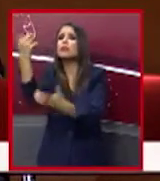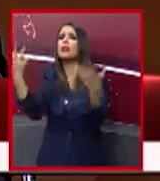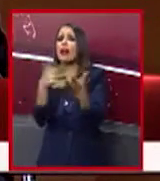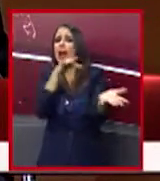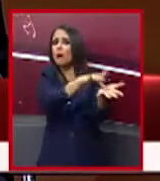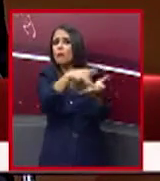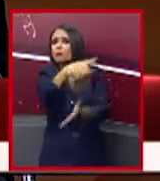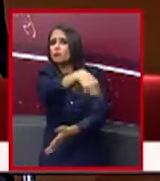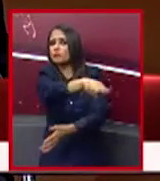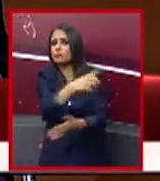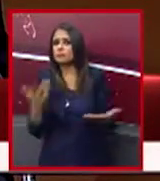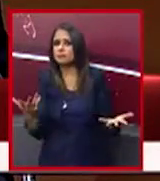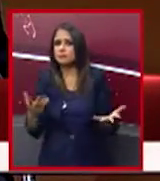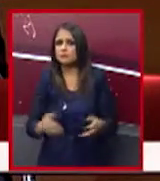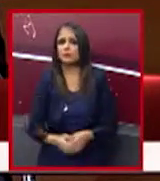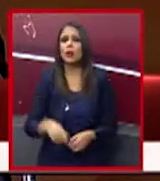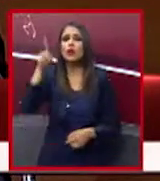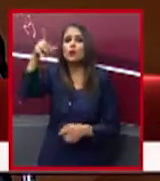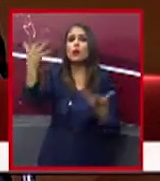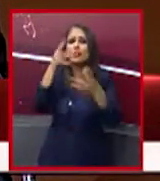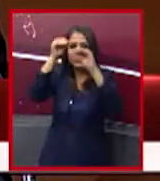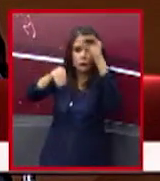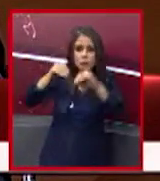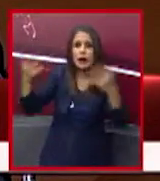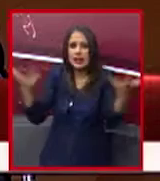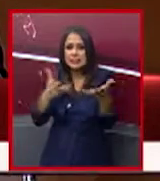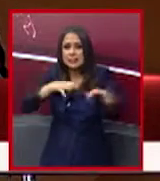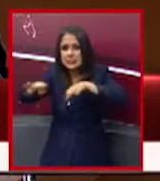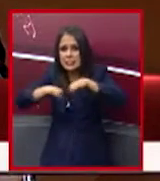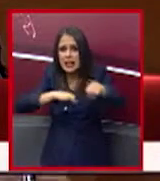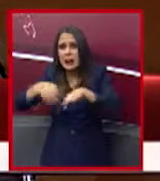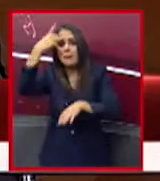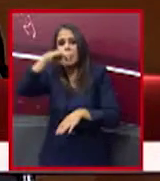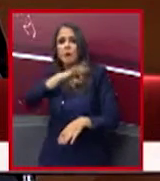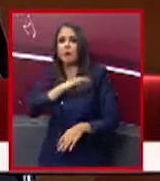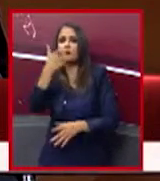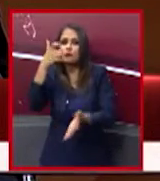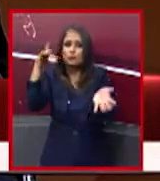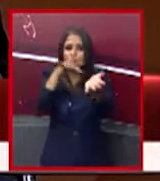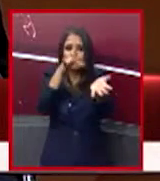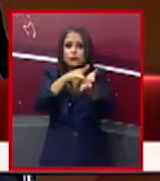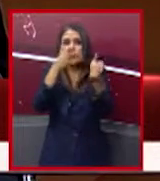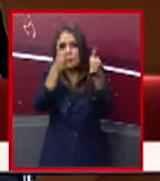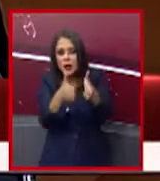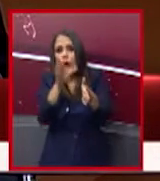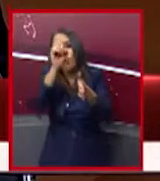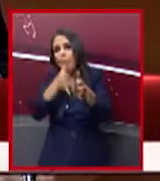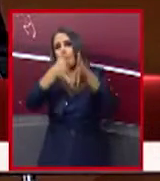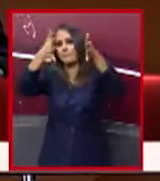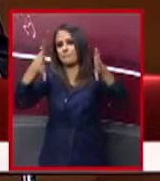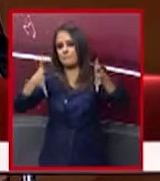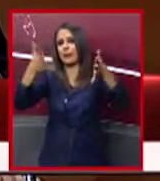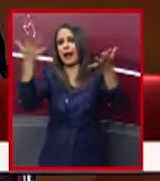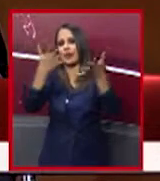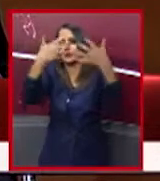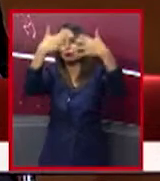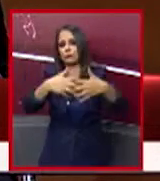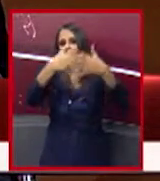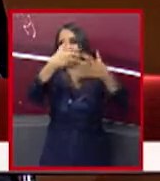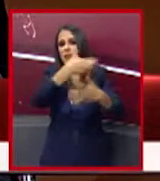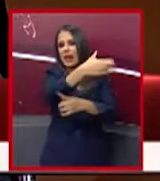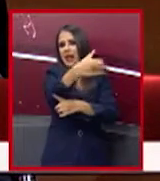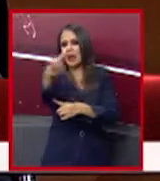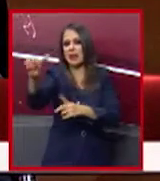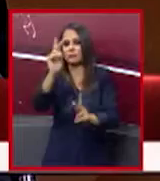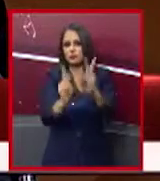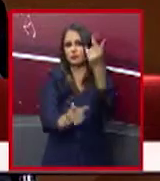requiere emprender para diseñar líneas de acción que permitan a la cadena económica del pequeño y mediano productor y aquellos de temporal